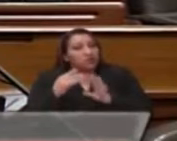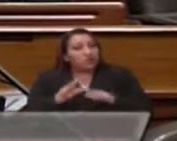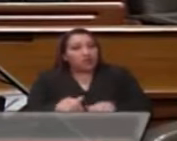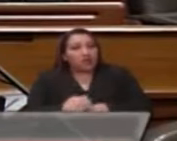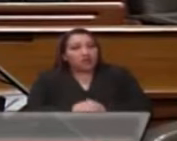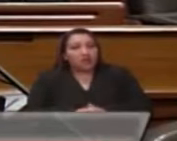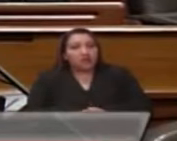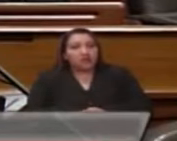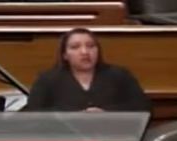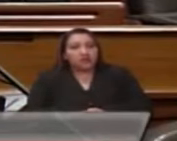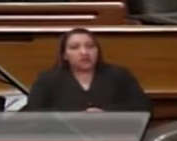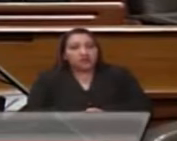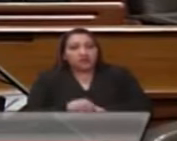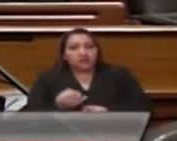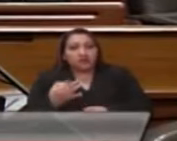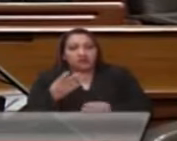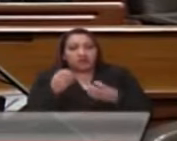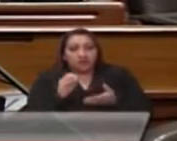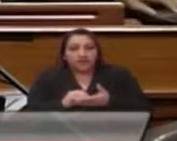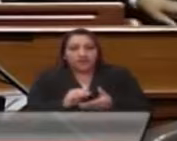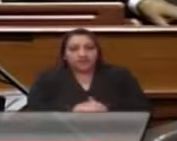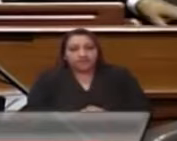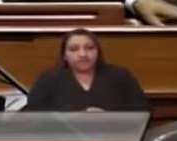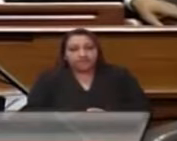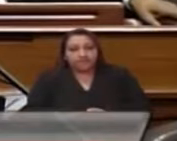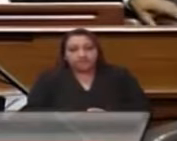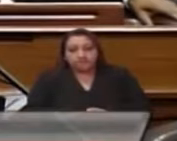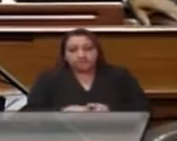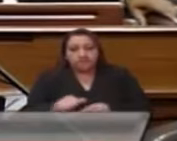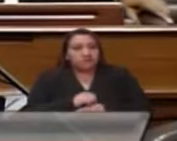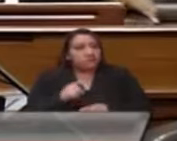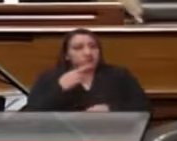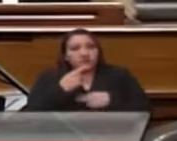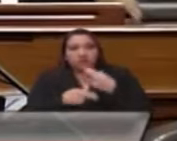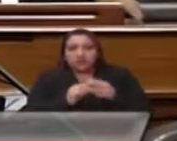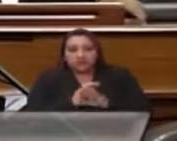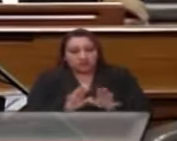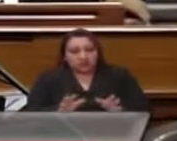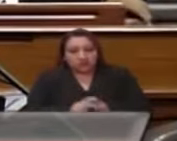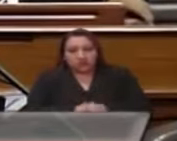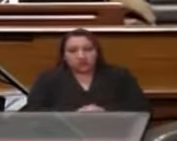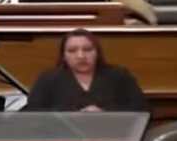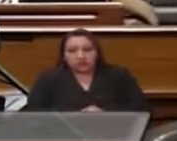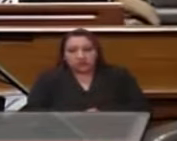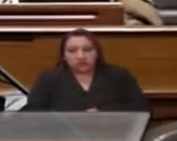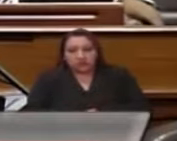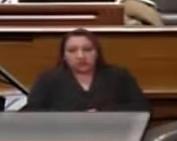ilegales prácticas en varias oportunidades, prácticas que no se repetirán.